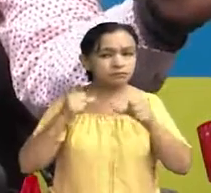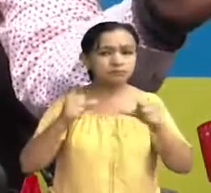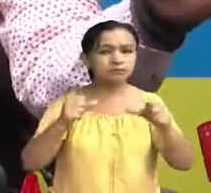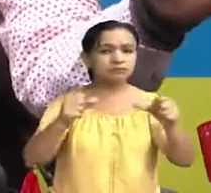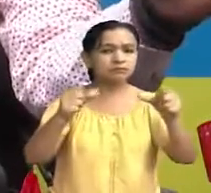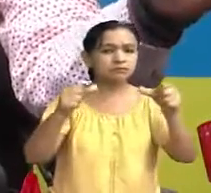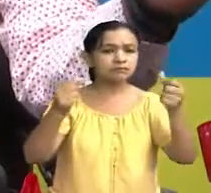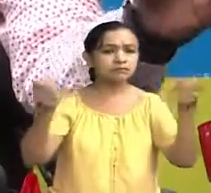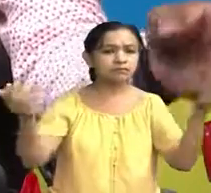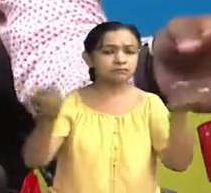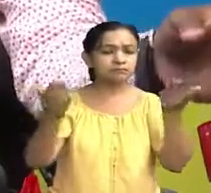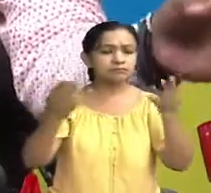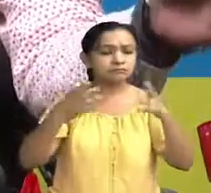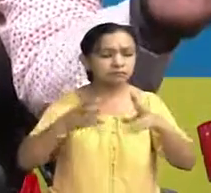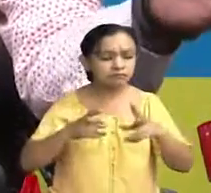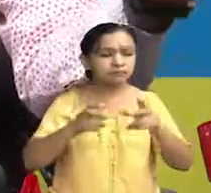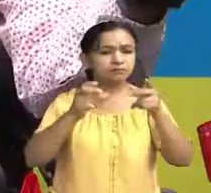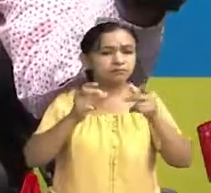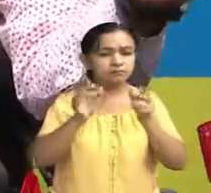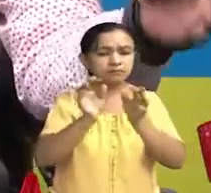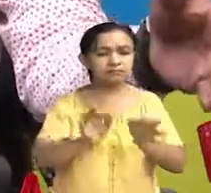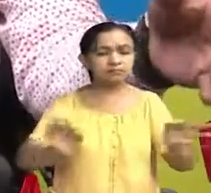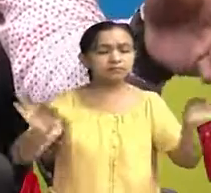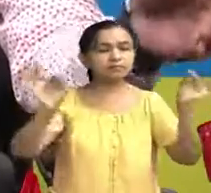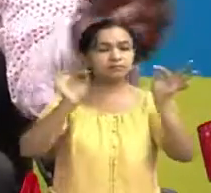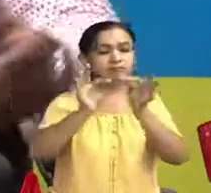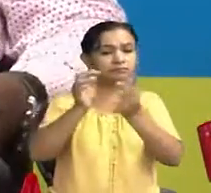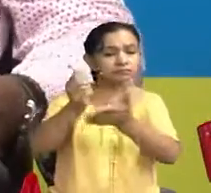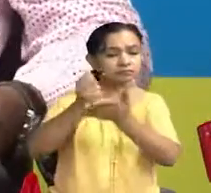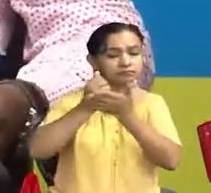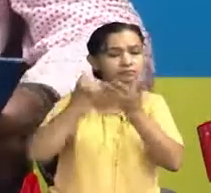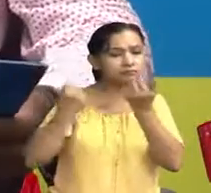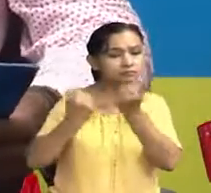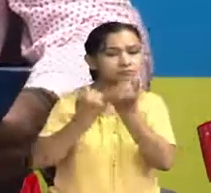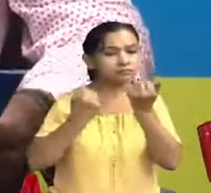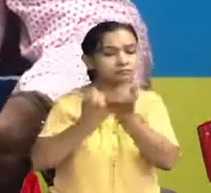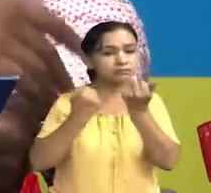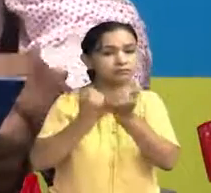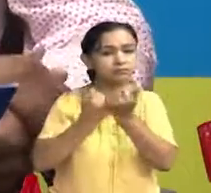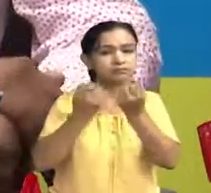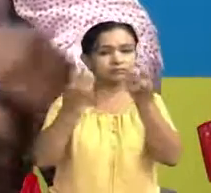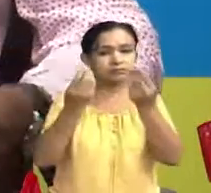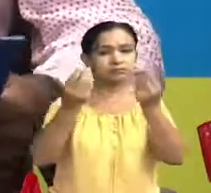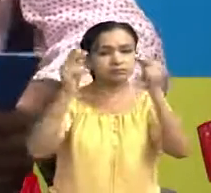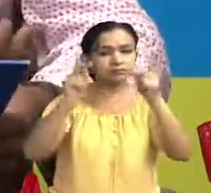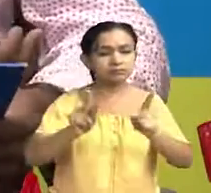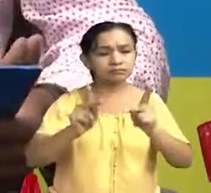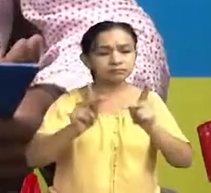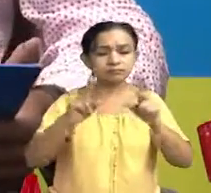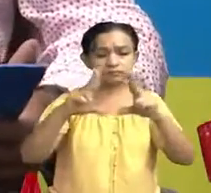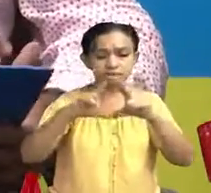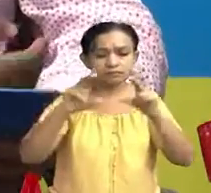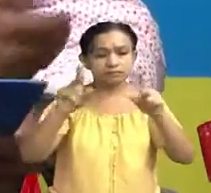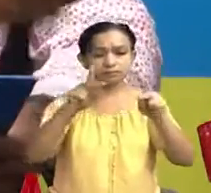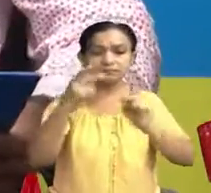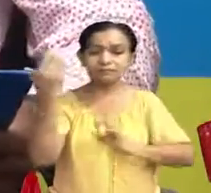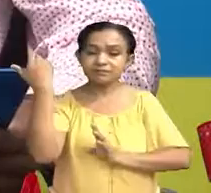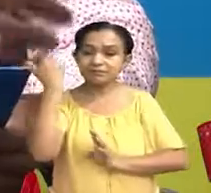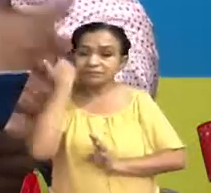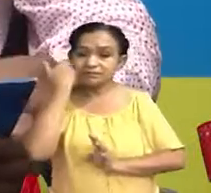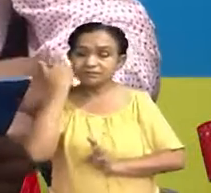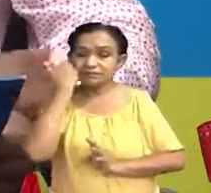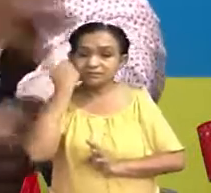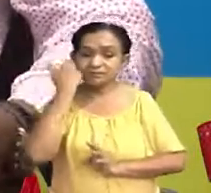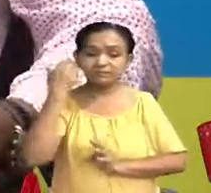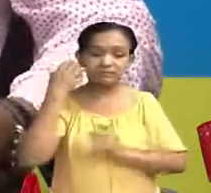es. La fisioterapia ha jugado un papel muy fundamental para curar a muchas personas, a muchos nicaragüenses